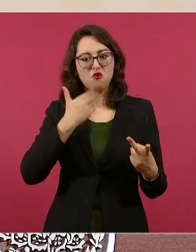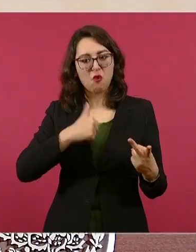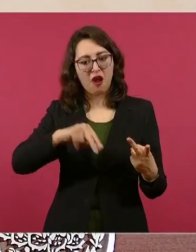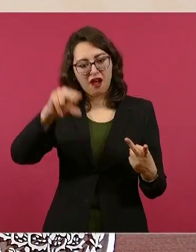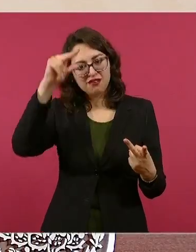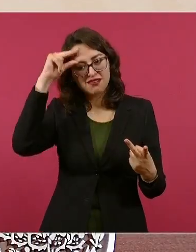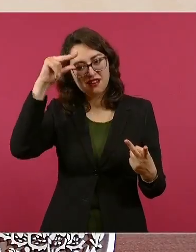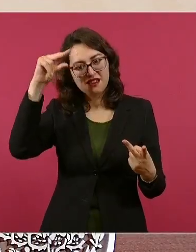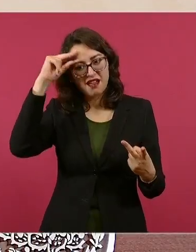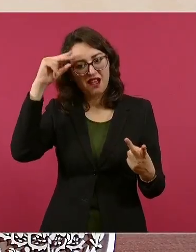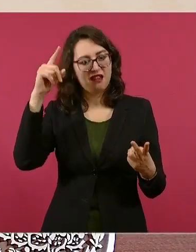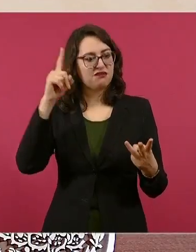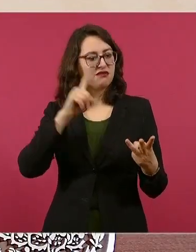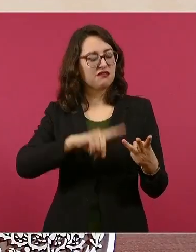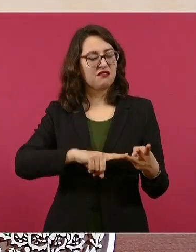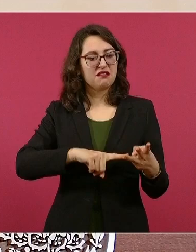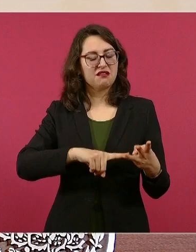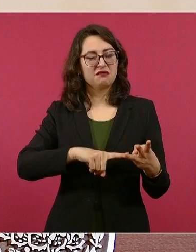inteligente,